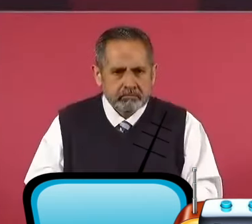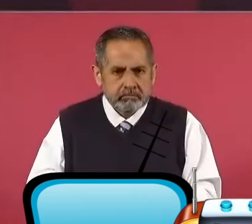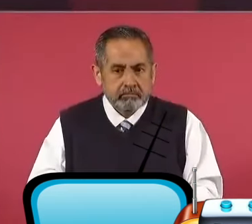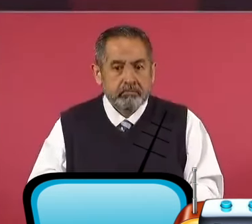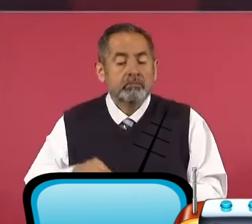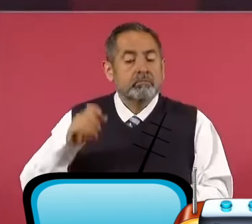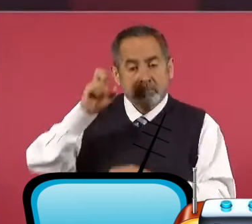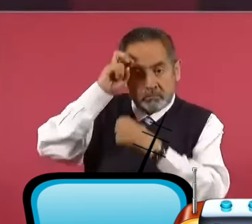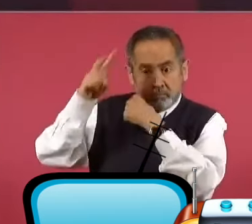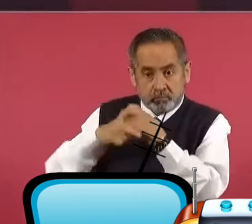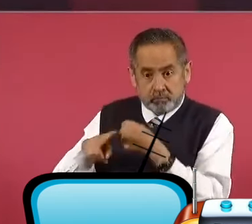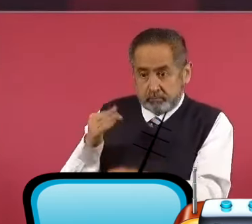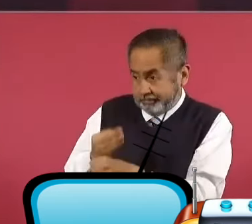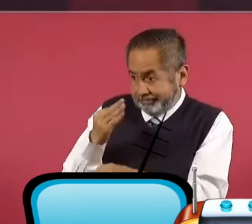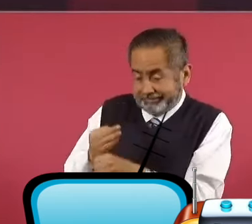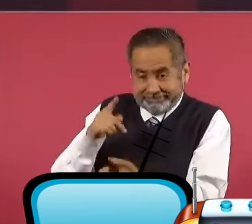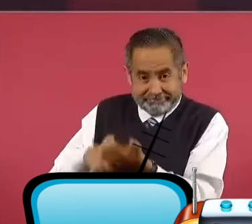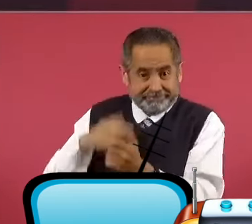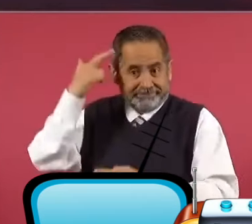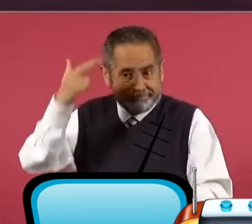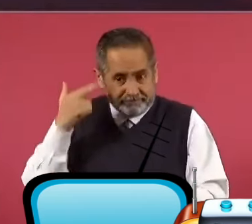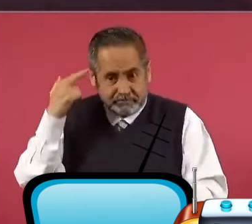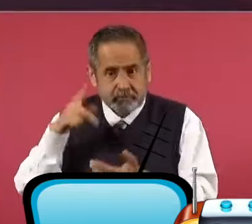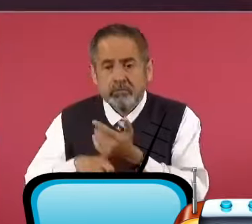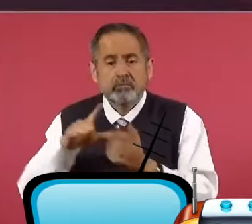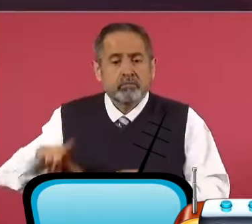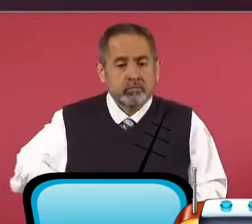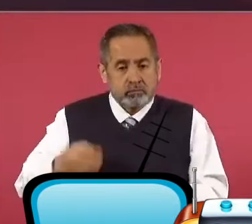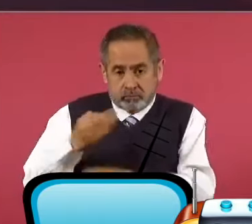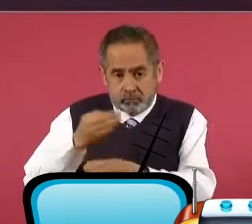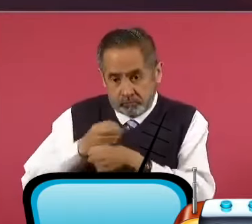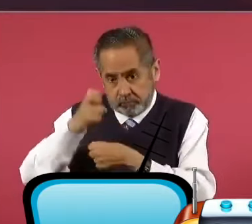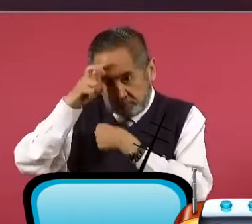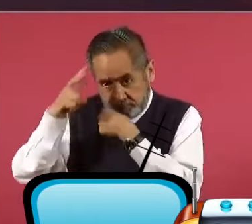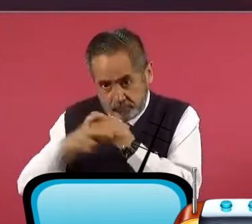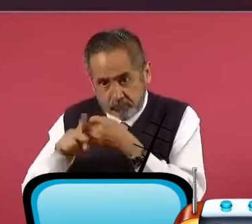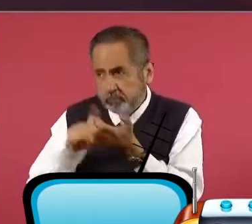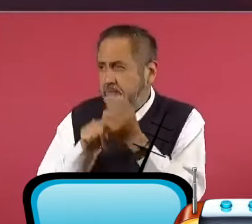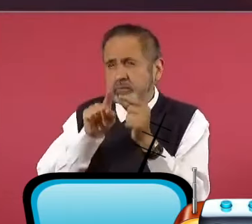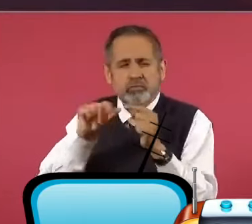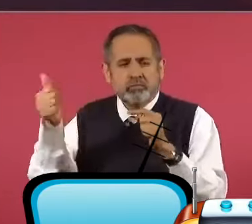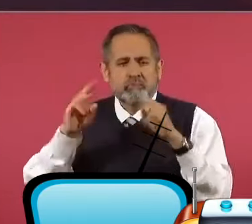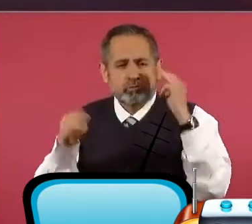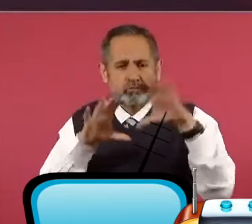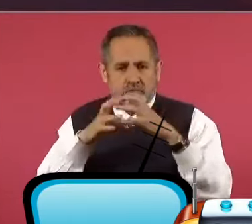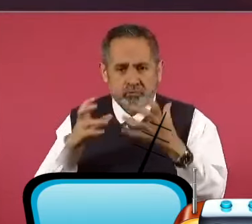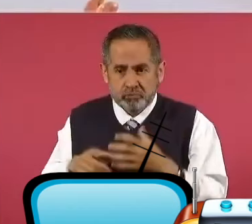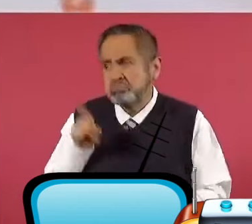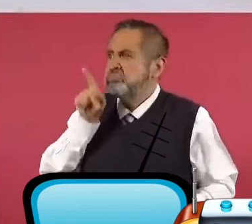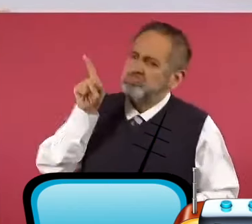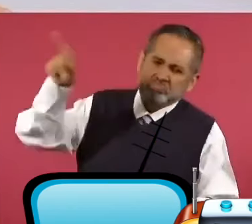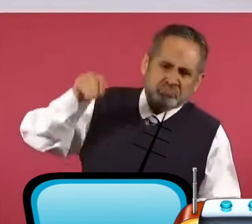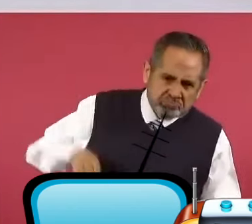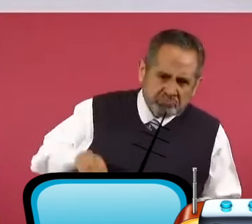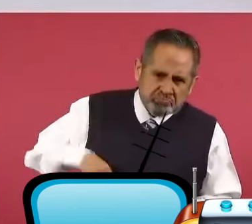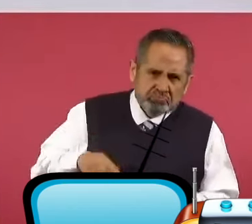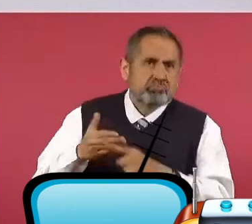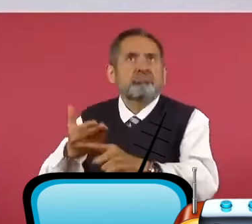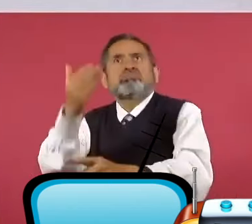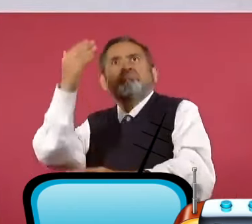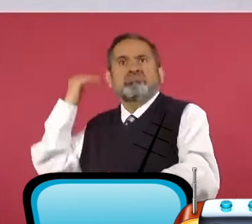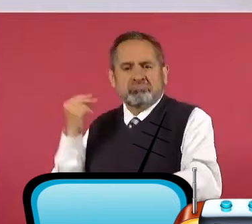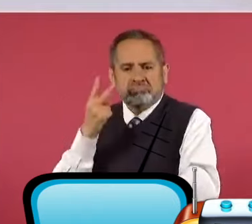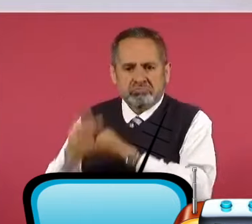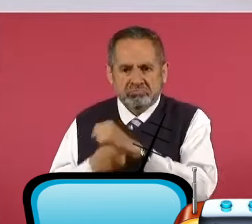monarca europeo de hoy o algún gobierno de hoy europeo o de otras latitudes tenga la culpa de lo que pasó hace